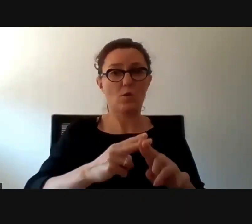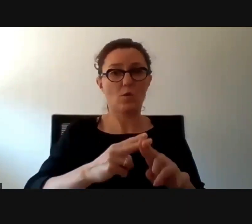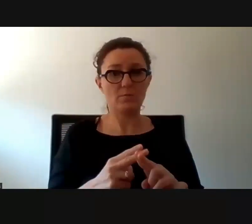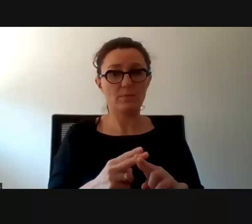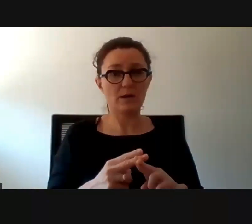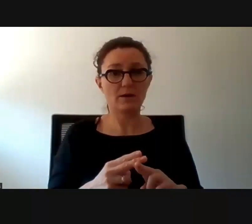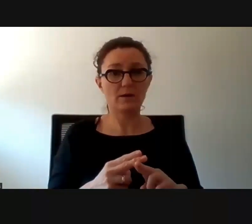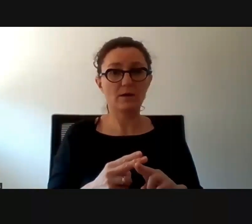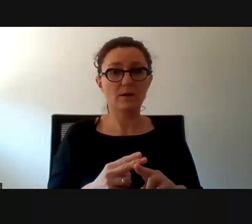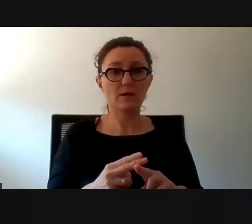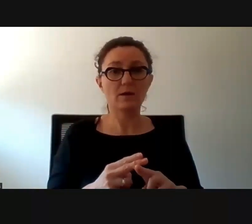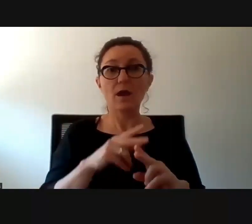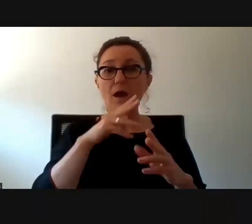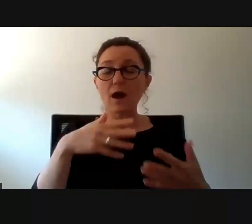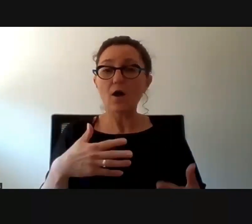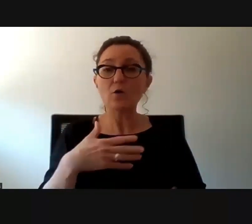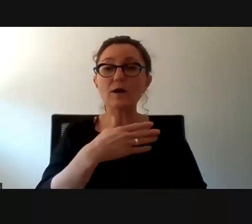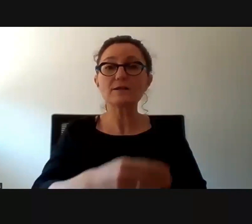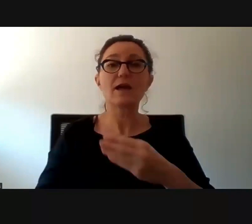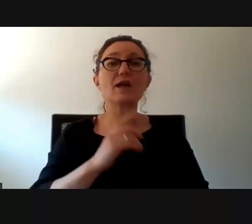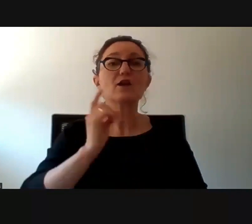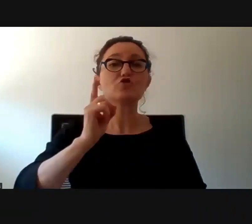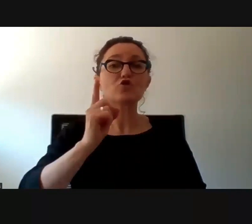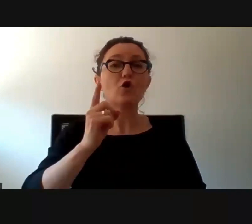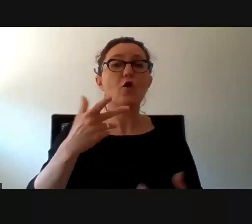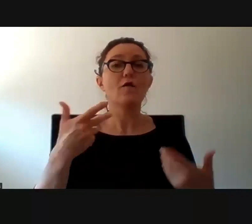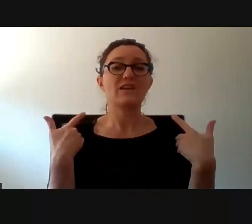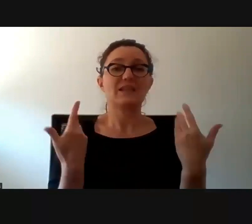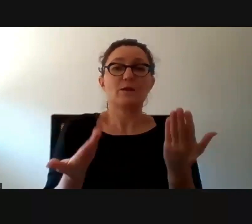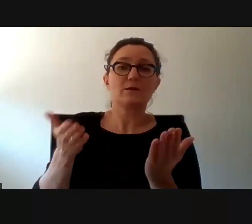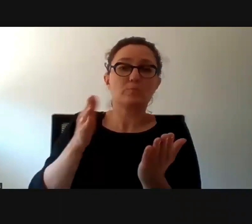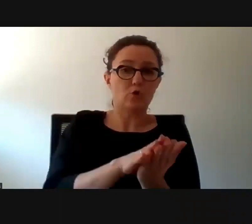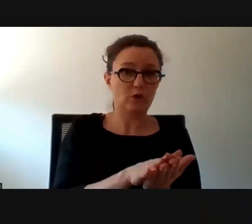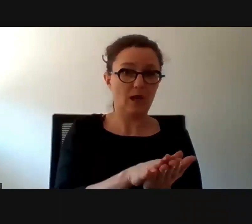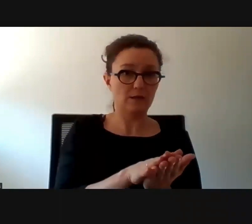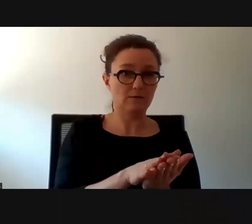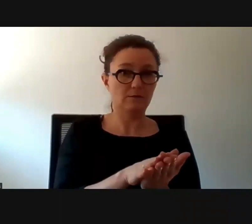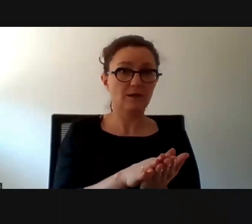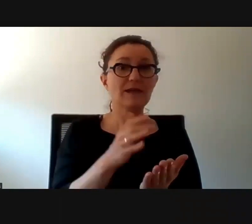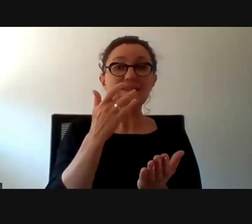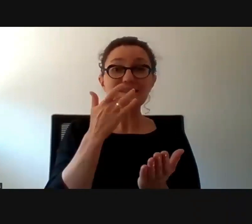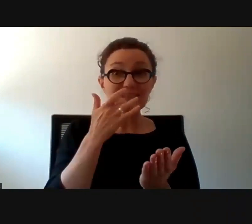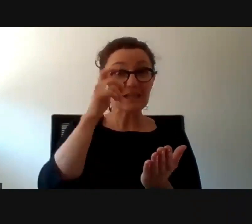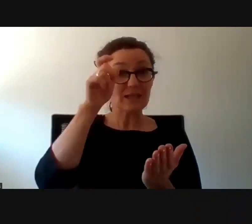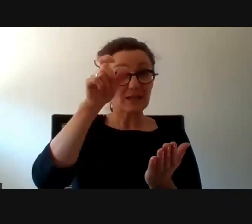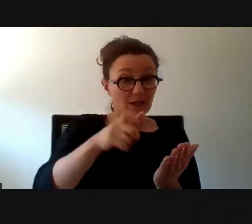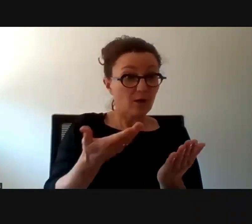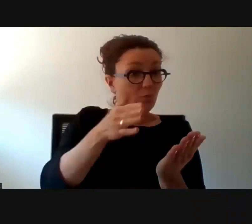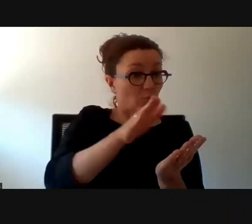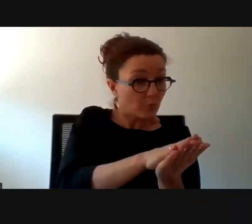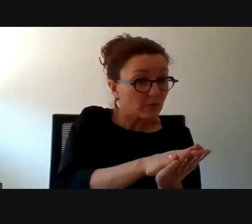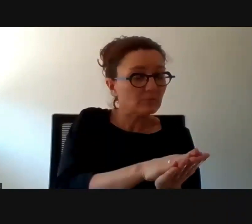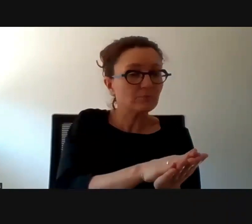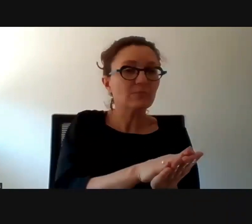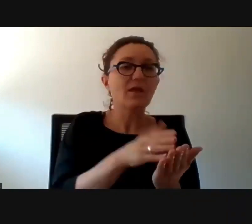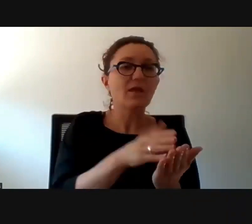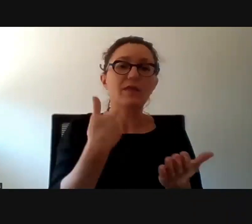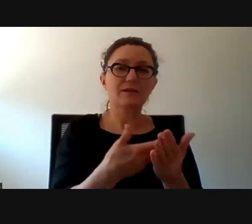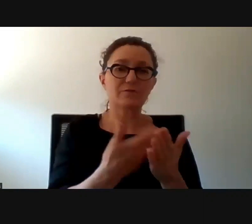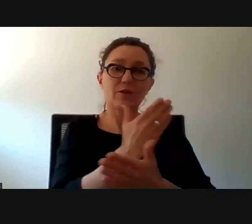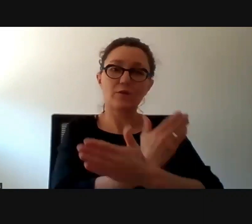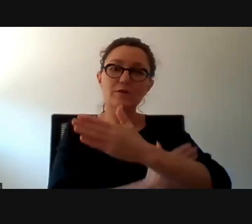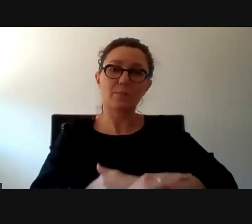solamente se hace para las víctimas mortales, siempre que aquellas tuvieran un certificado de discapacidad. Hay muchas mujeres